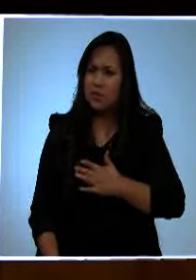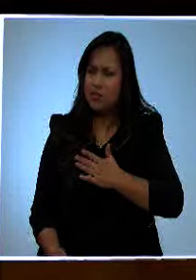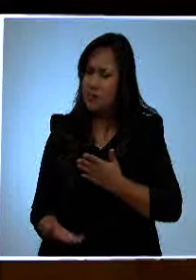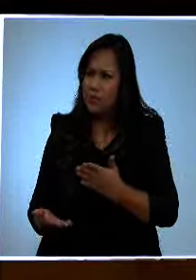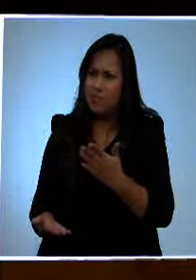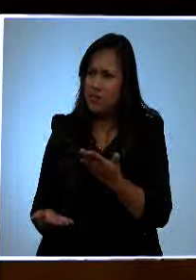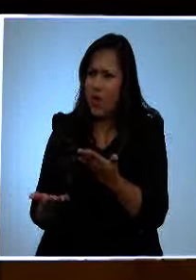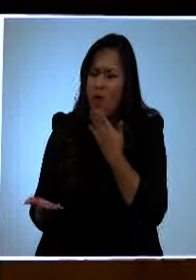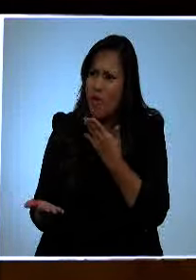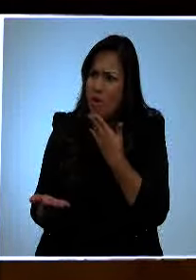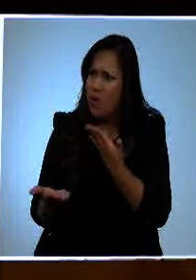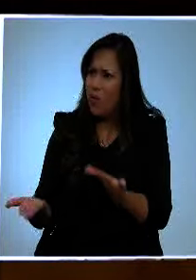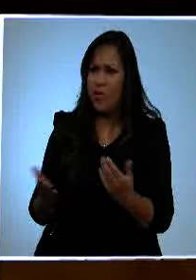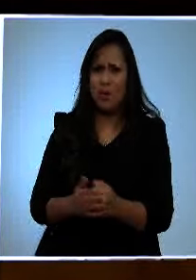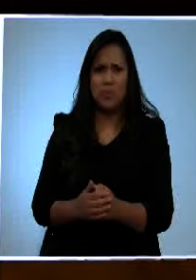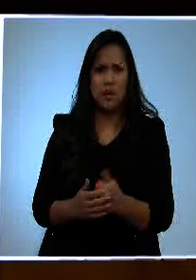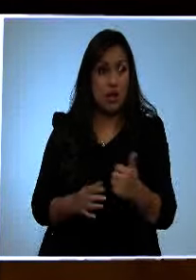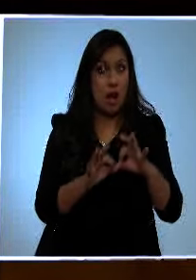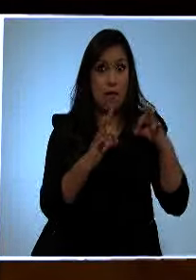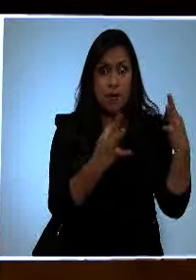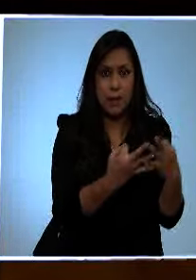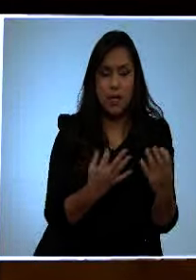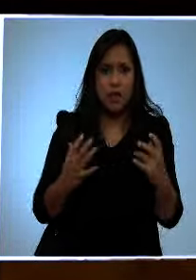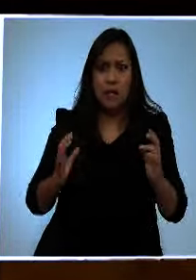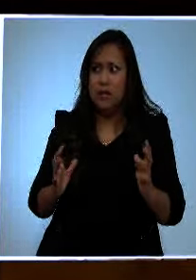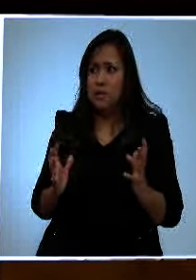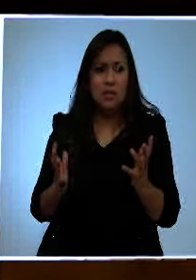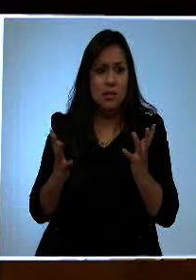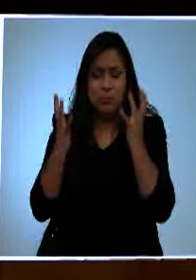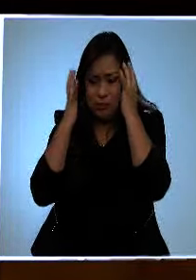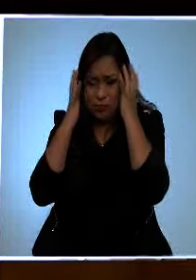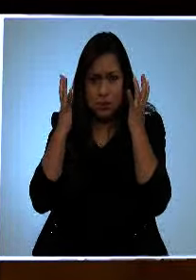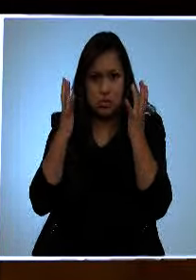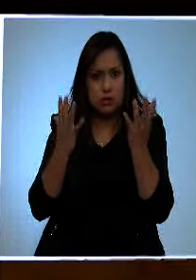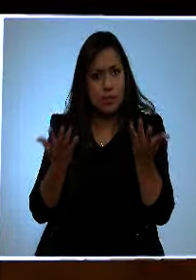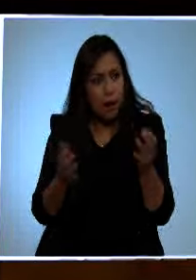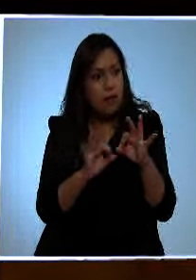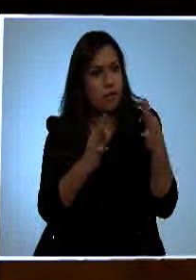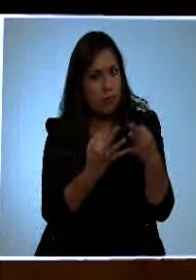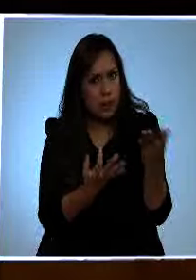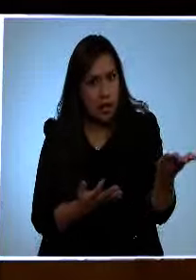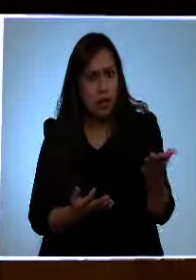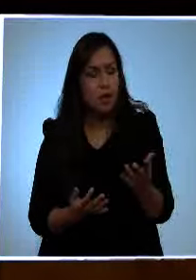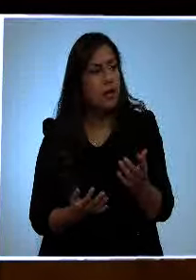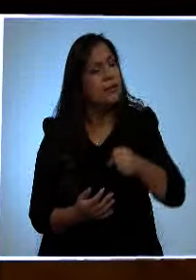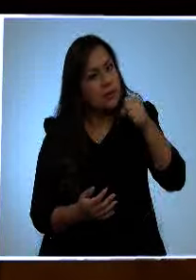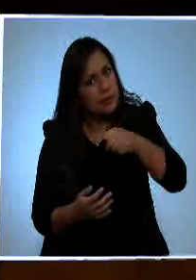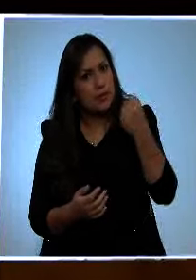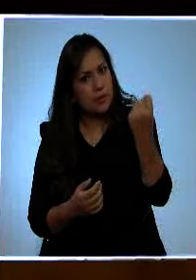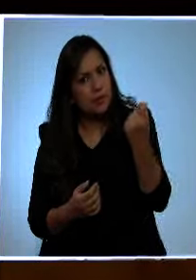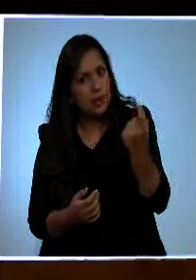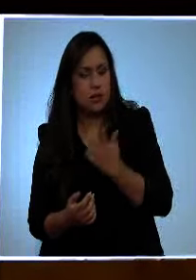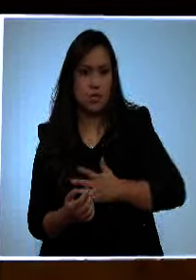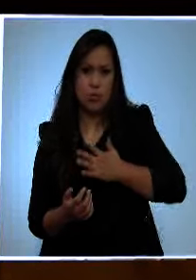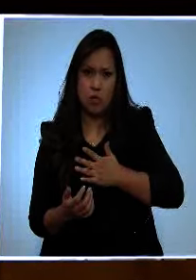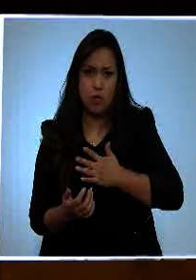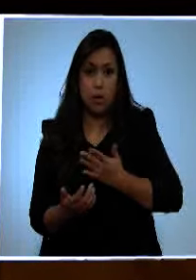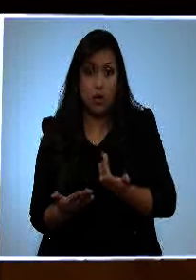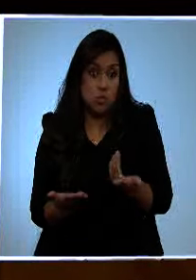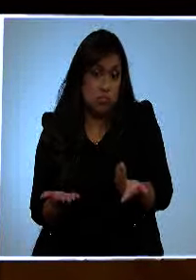posible porque es que si Viera la desesperación de la familia claro le decía Teniente obvio que van a estar desesperados pero por Dios entiéndame a mí el caso me dice que